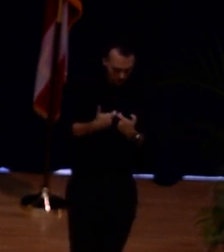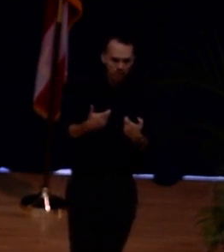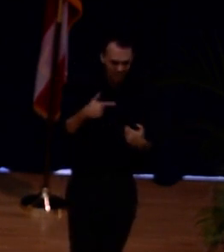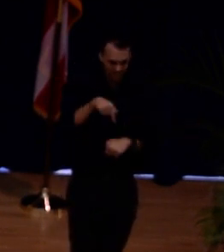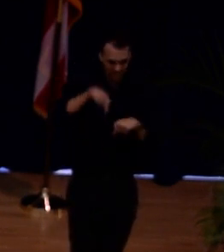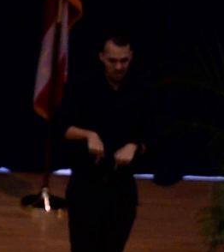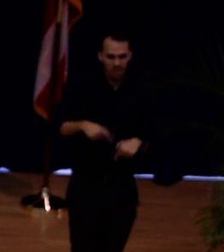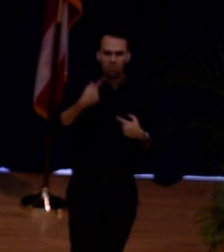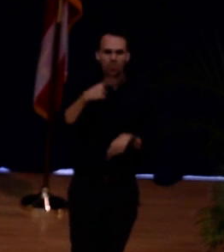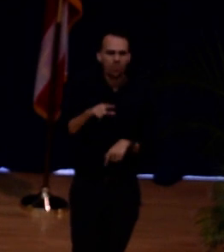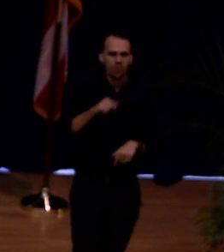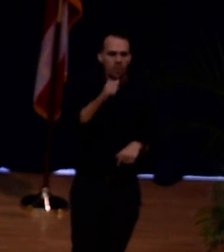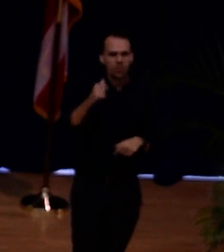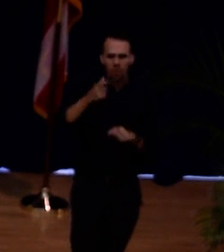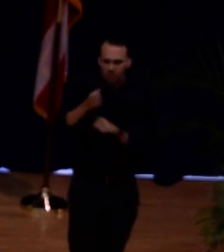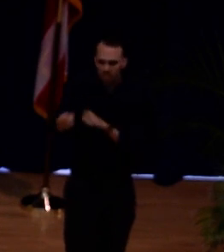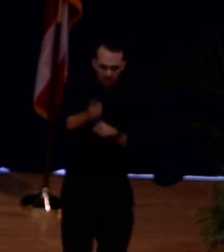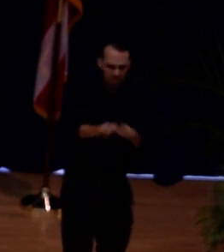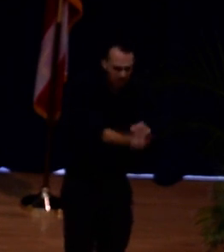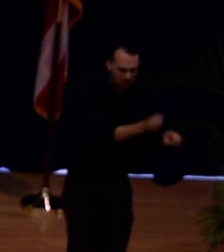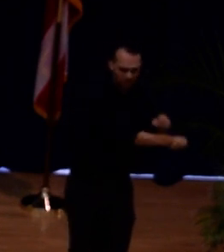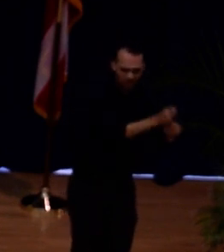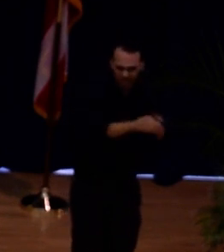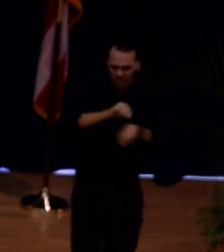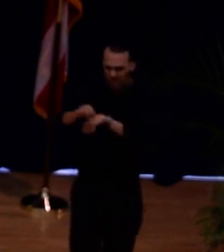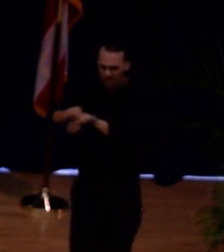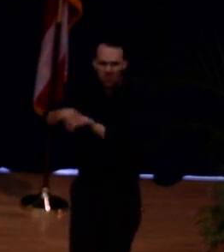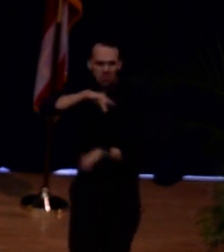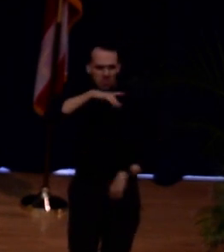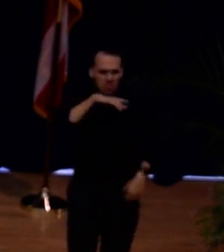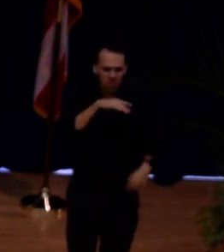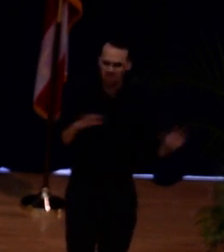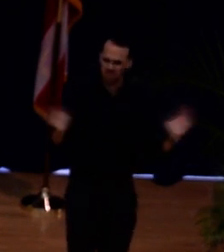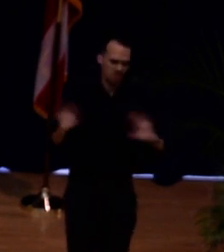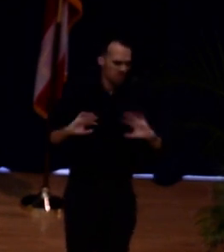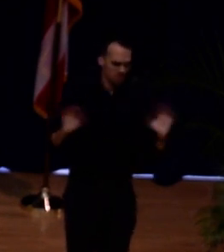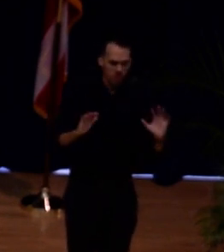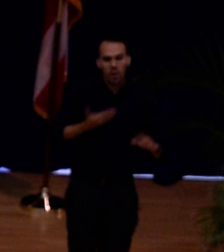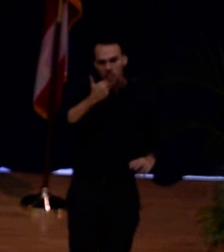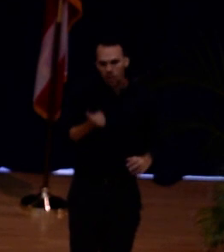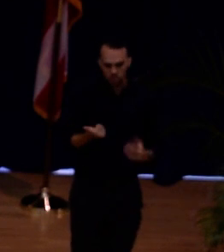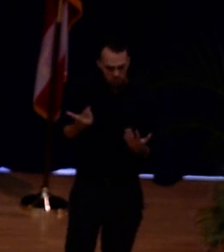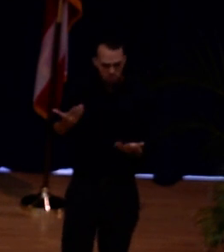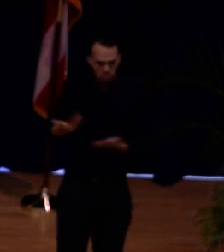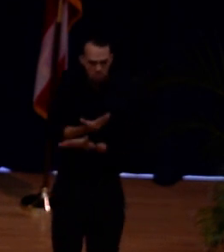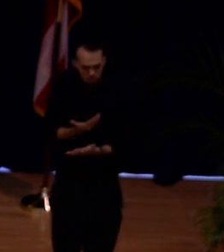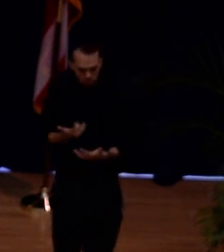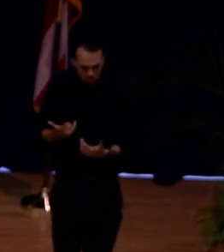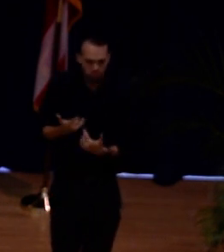a dejar de contaminar, ¿verdad?, y centrar las cargas de la generación de energía